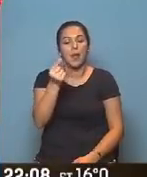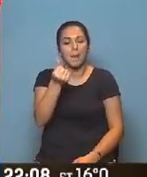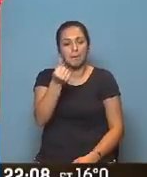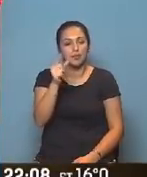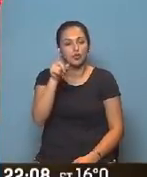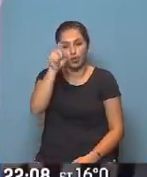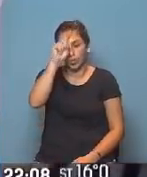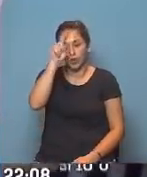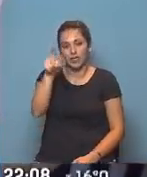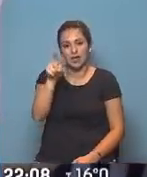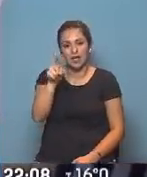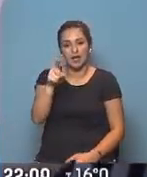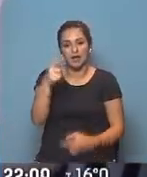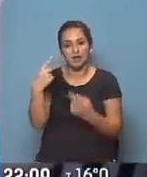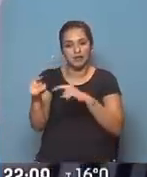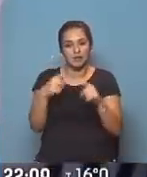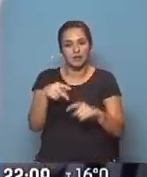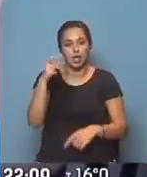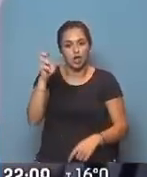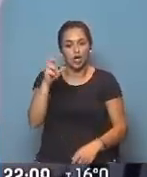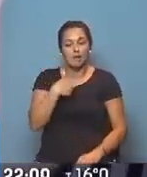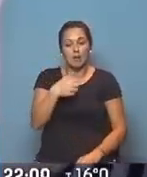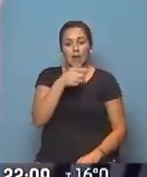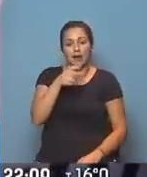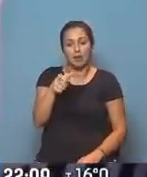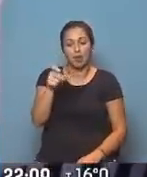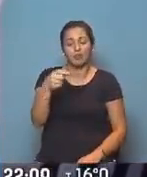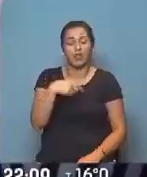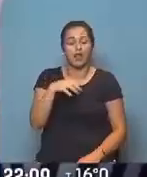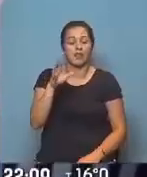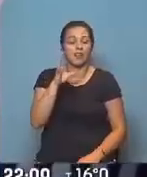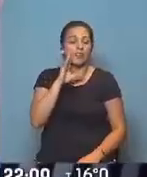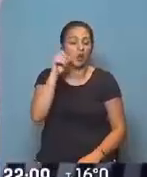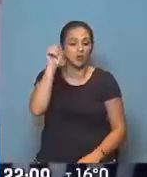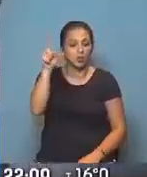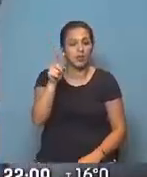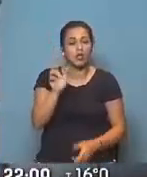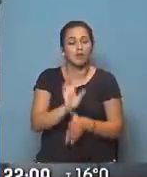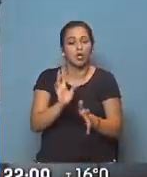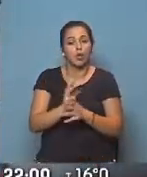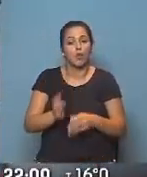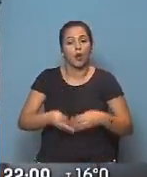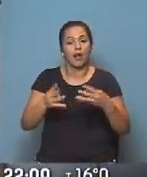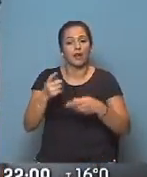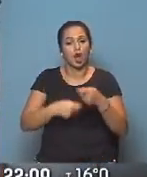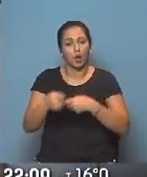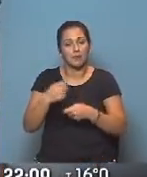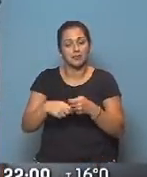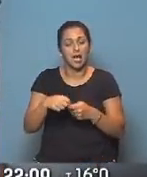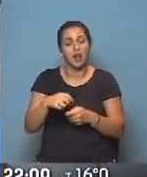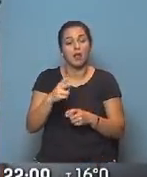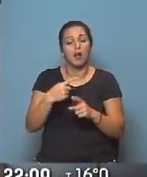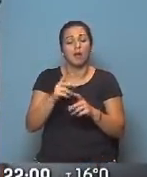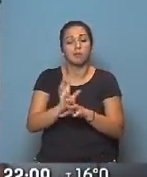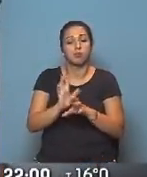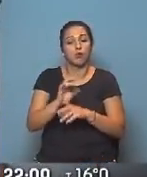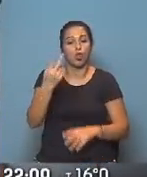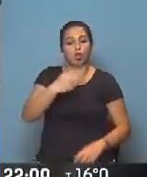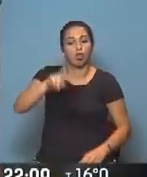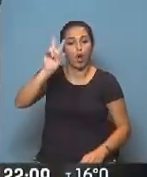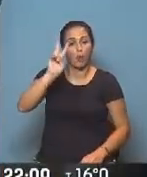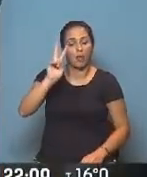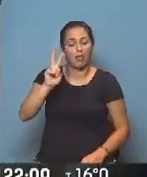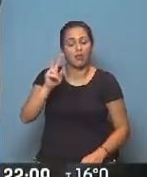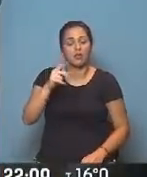alentó a Erdogan a responder a Washington en términos de una guerra comercial. duplicó los aranceles a productos